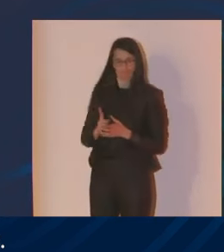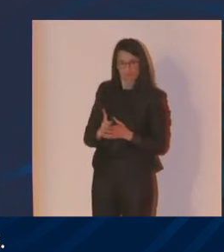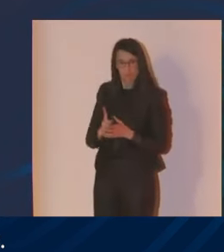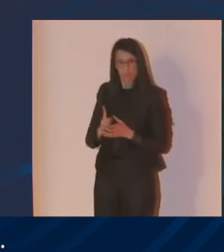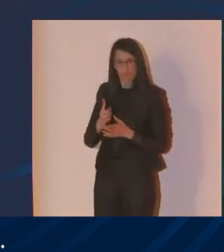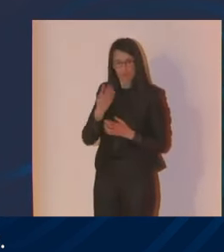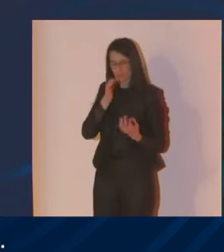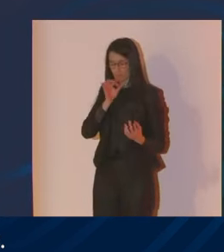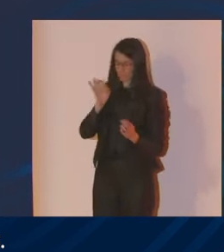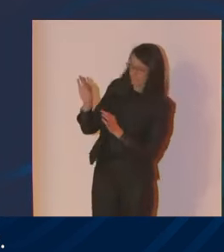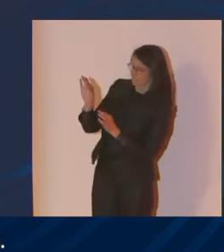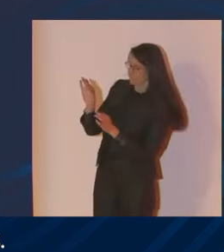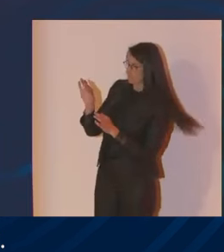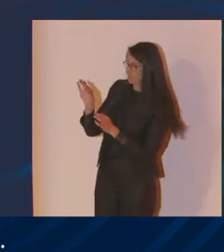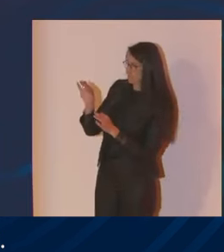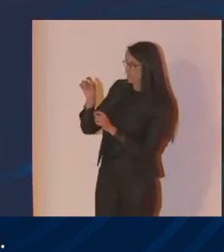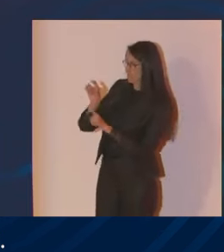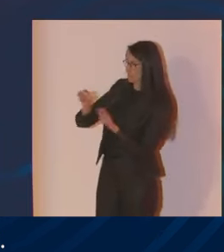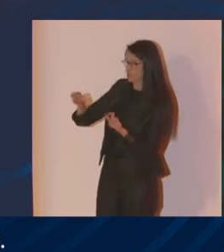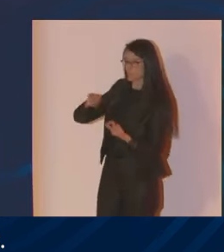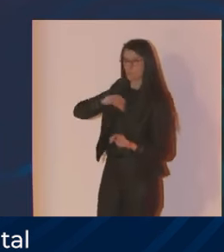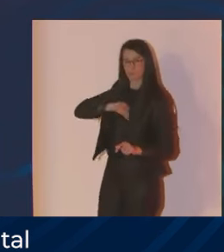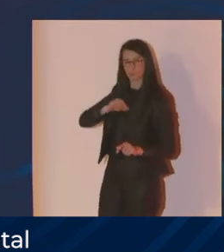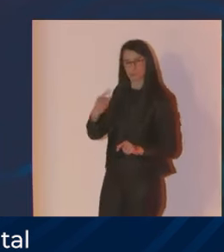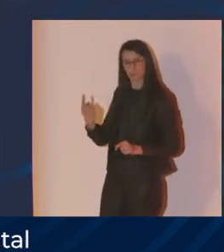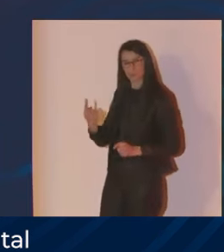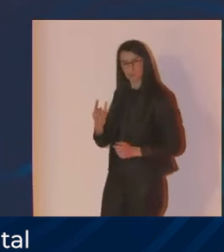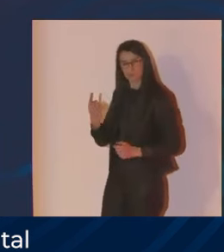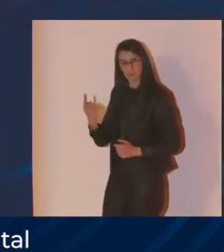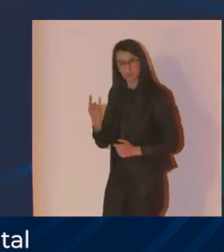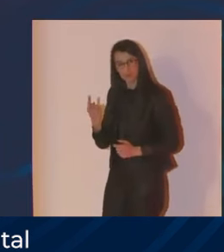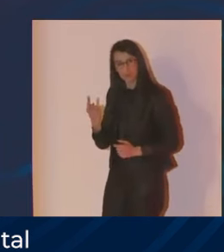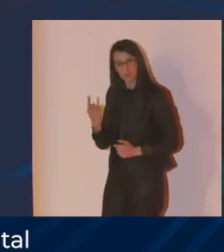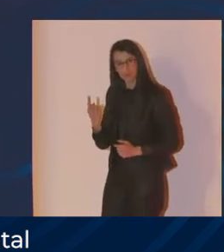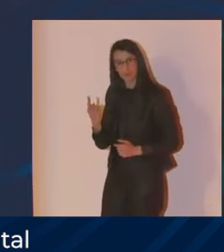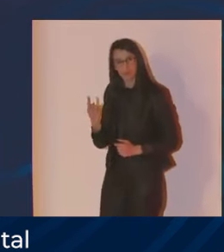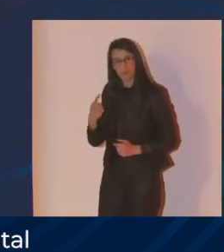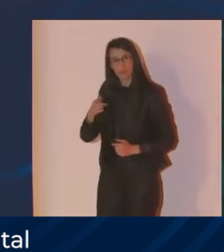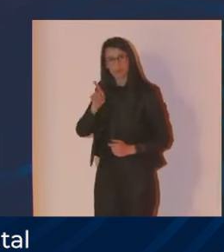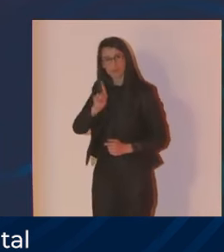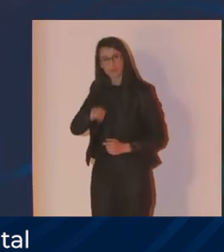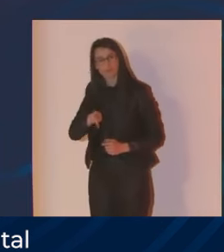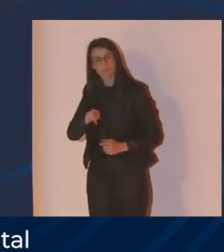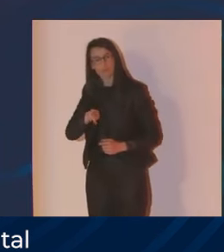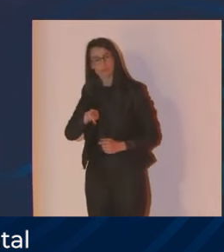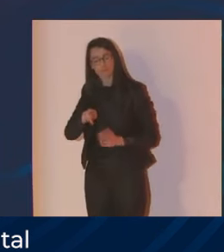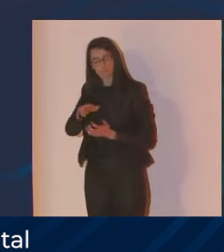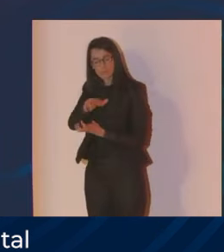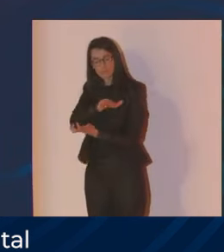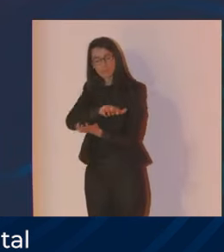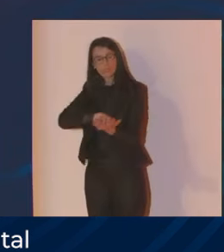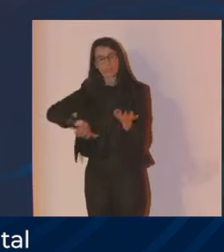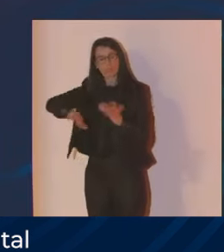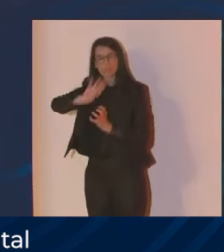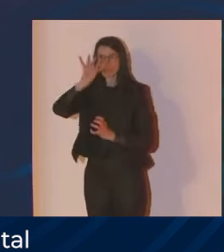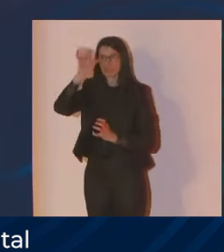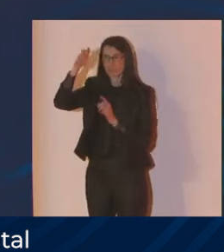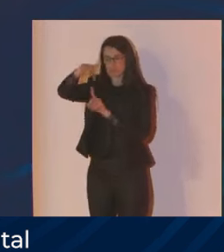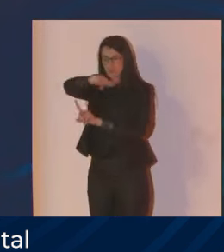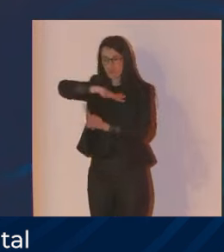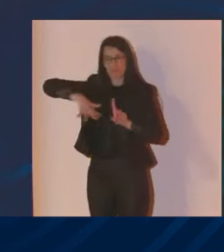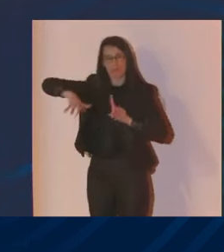mirada hacia quienes se sienten solos. Nos impide ignorar que la crisis climática y